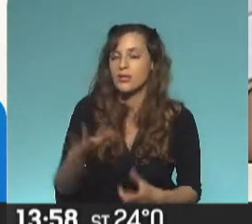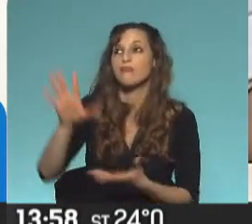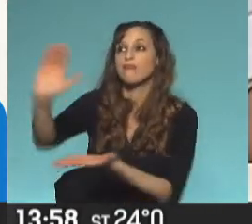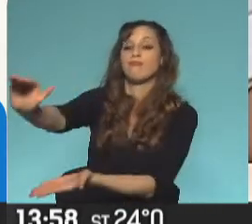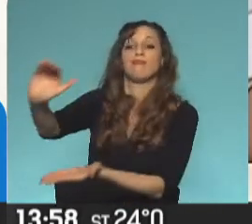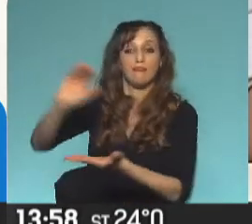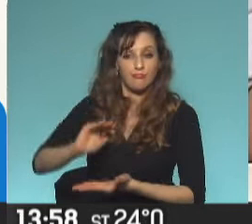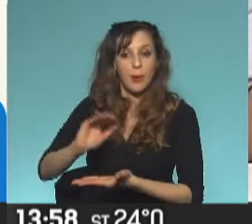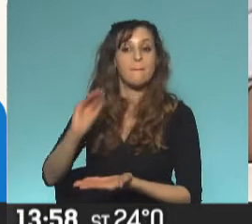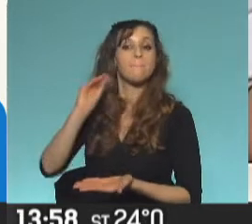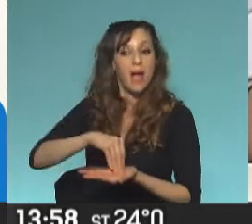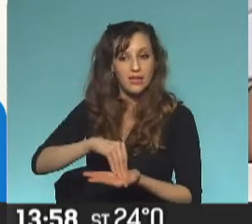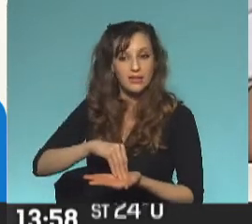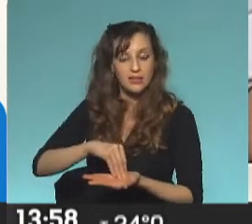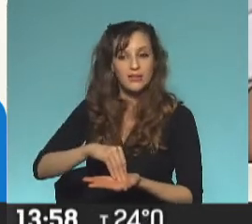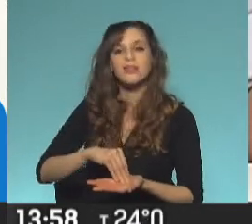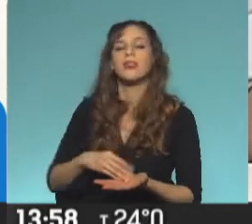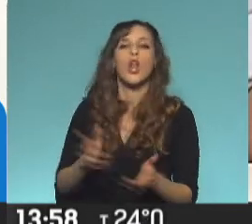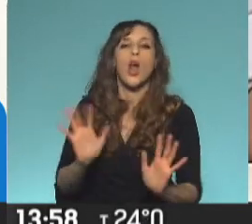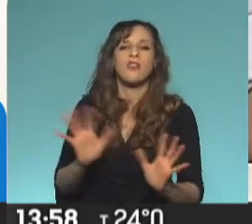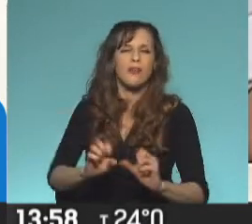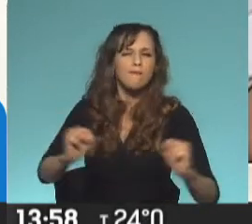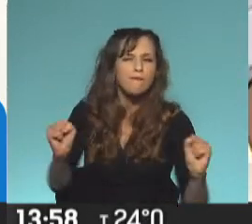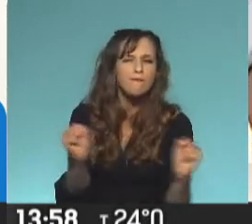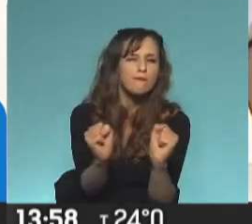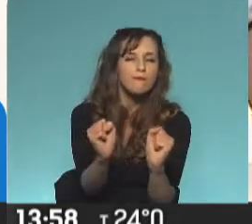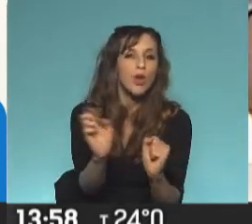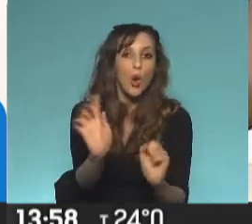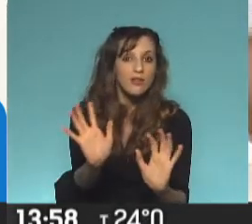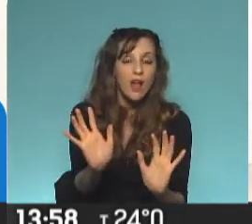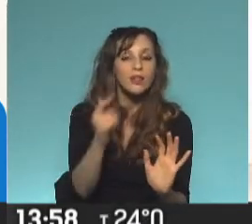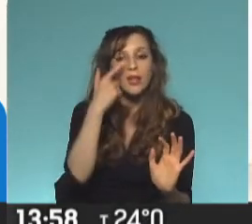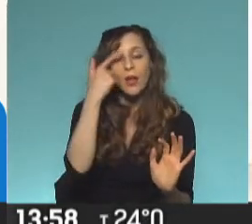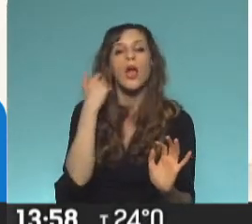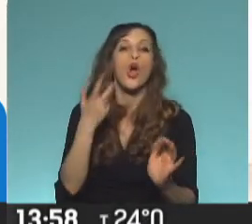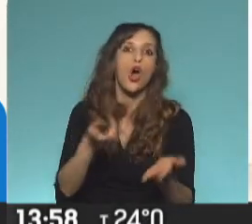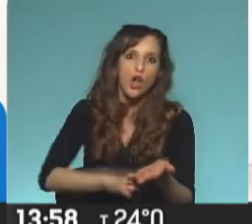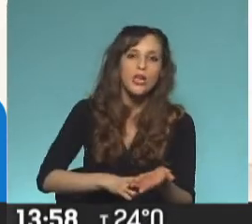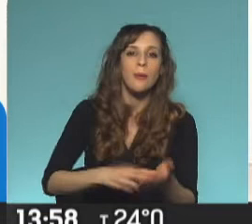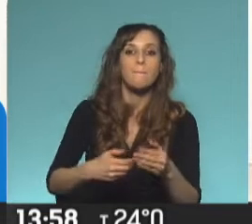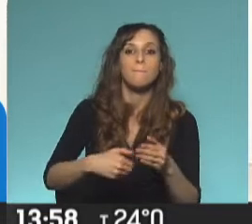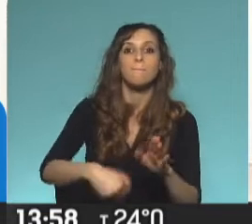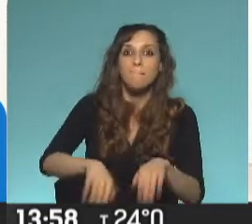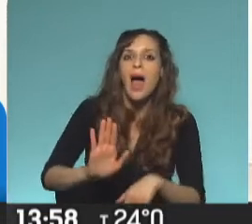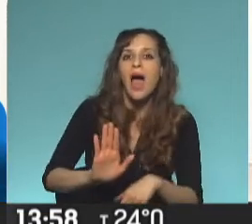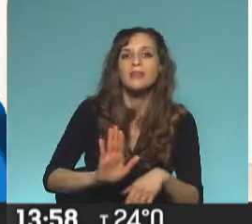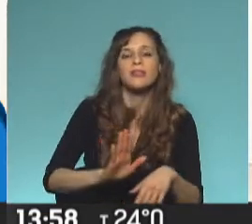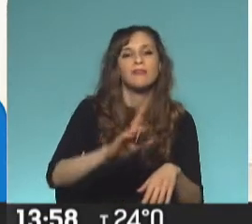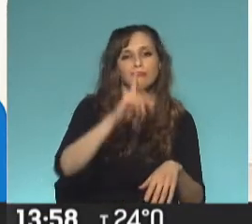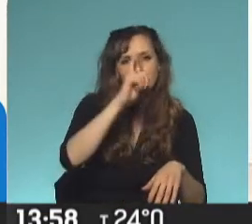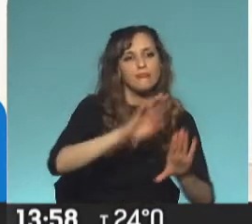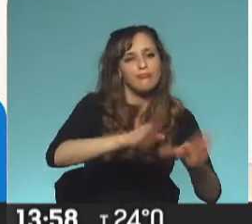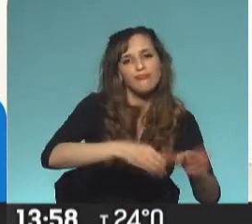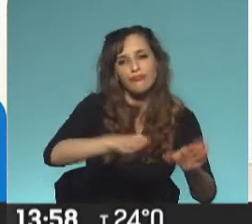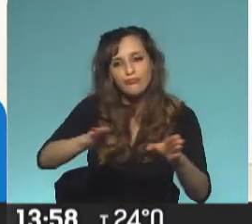se pueden conservar a mayor temperatura que ésta que es muy delicada ampliaremos de nuevo para sumar más centro de vacunación